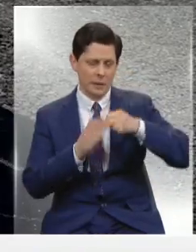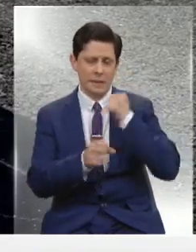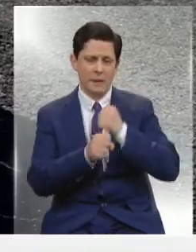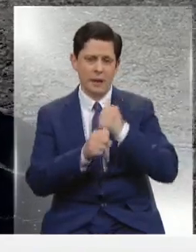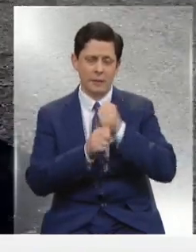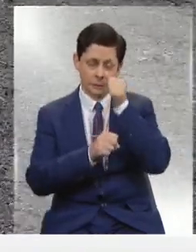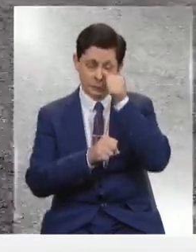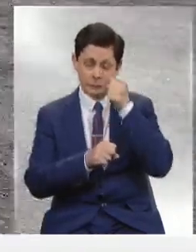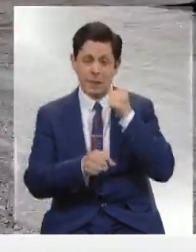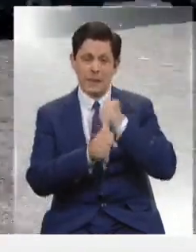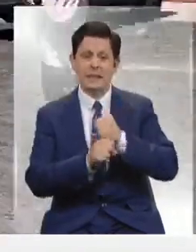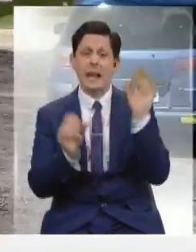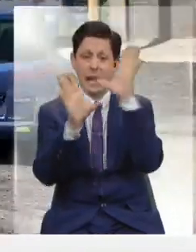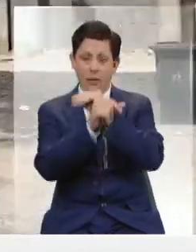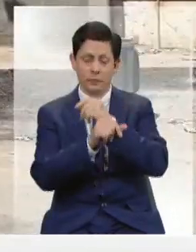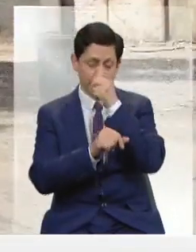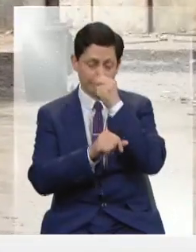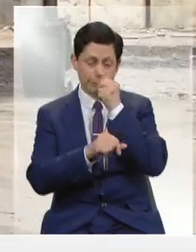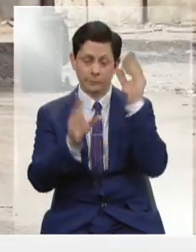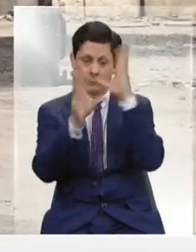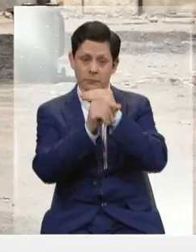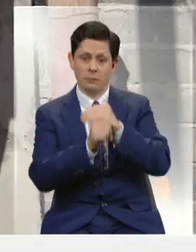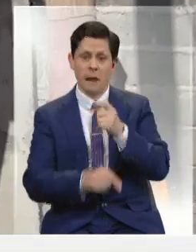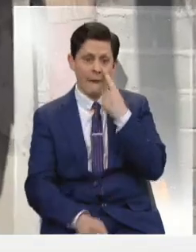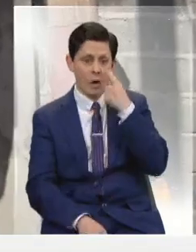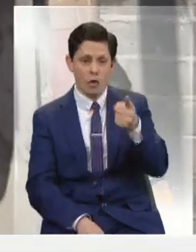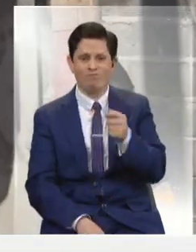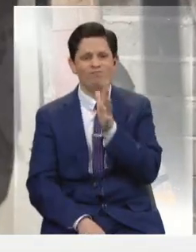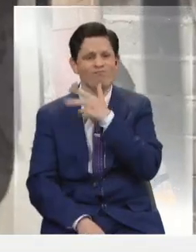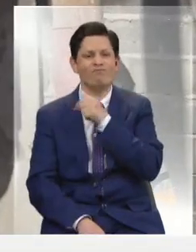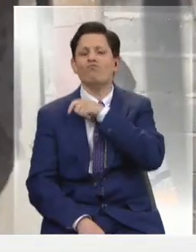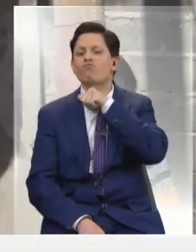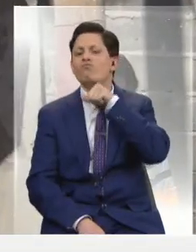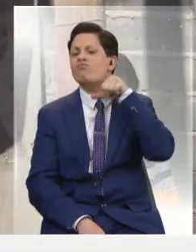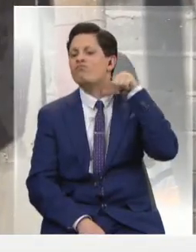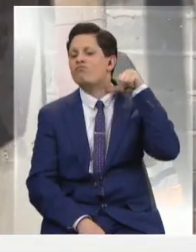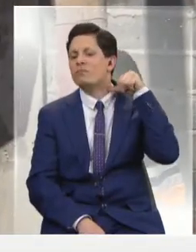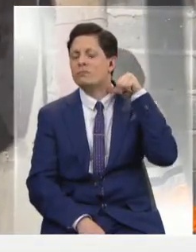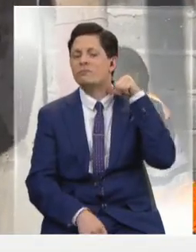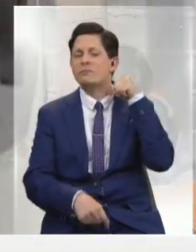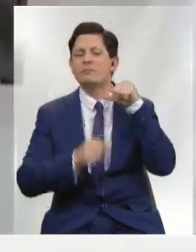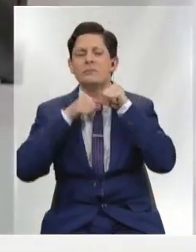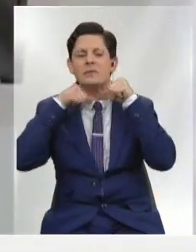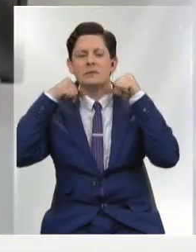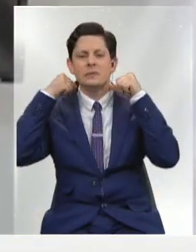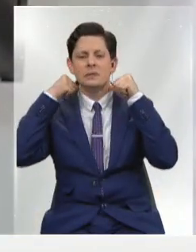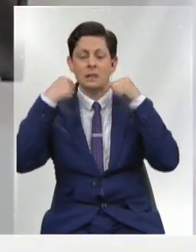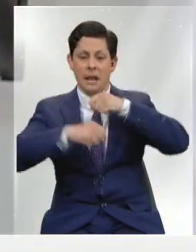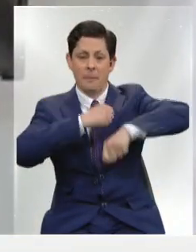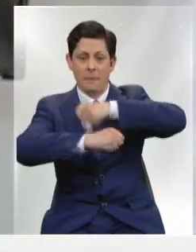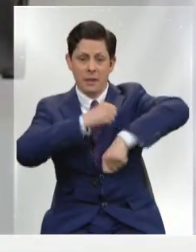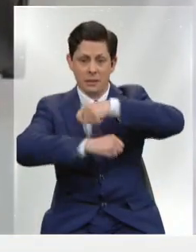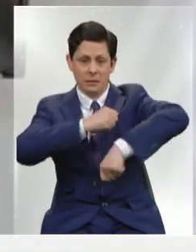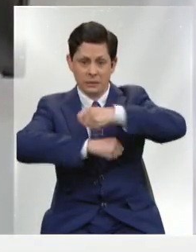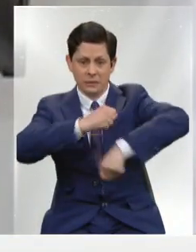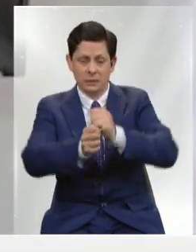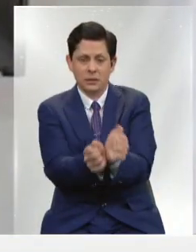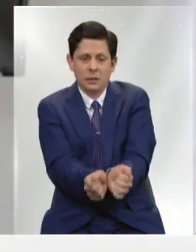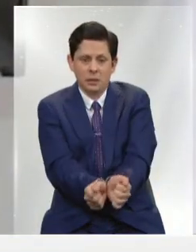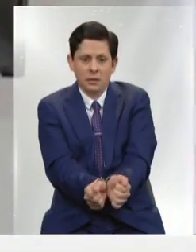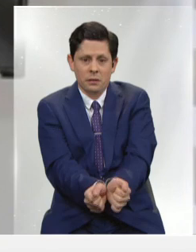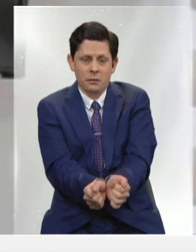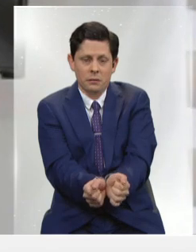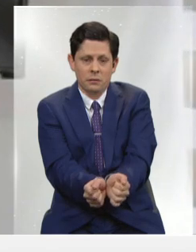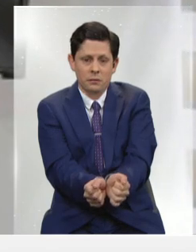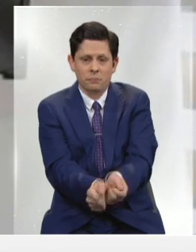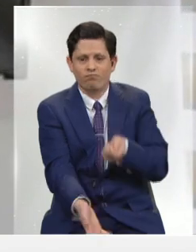la noche de este domingo que el dueño del local la encontró sin vida, con un corte en su cuello. La maniataron y le produjeron